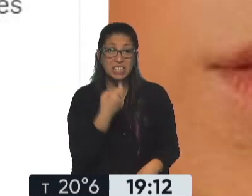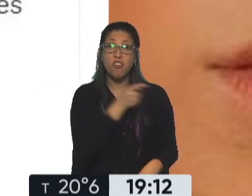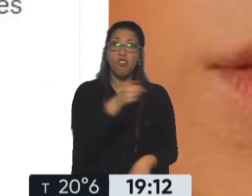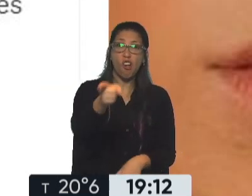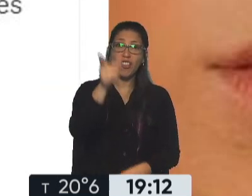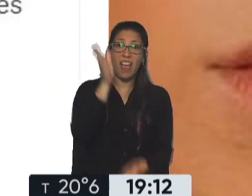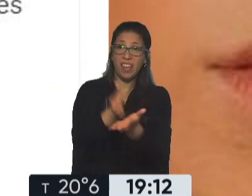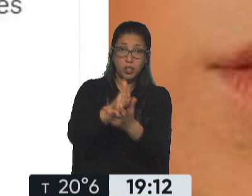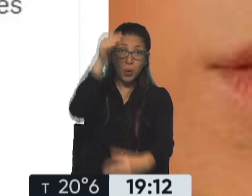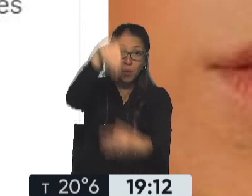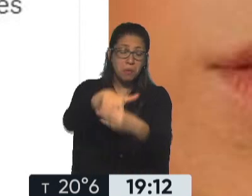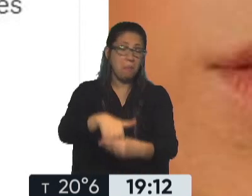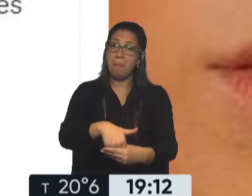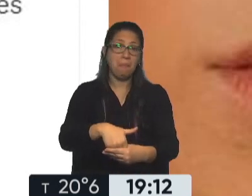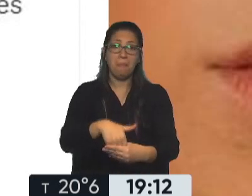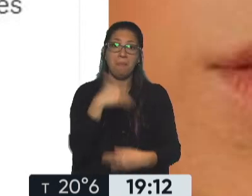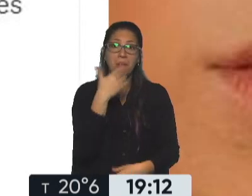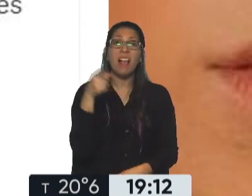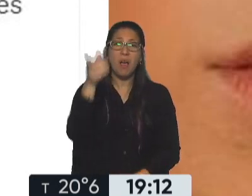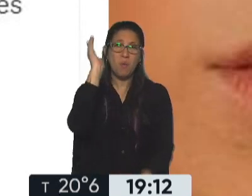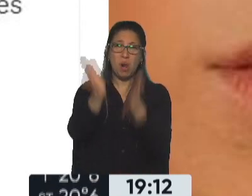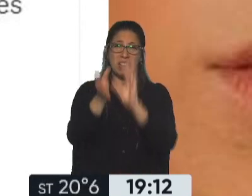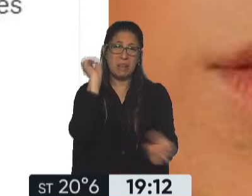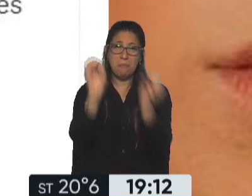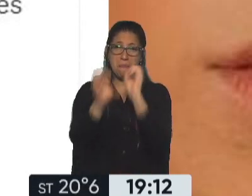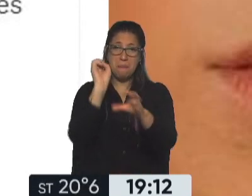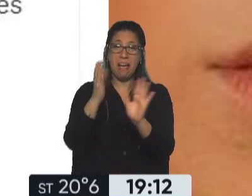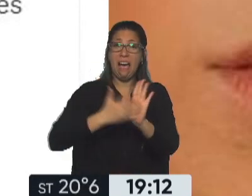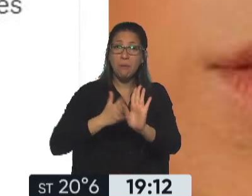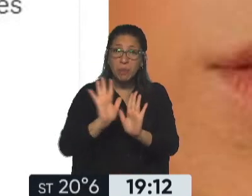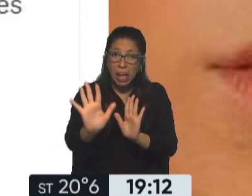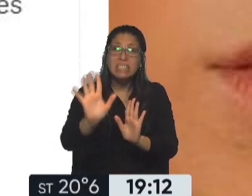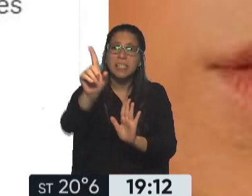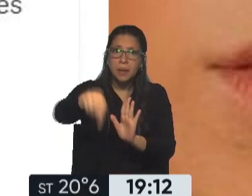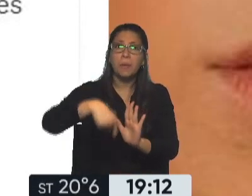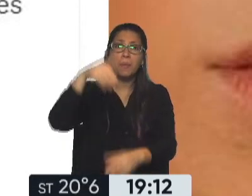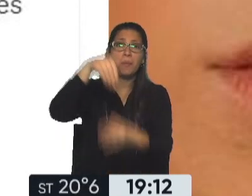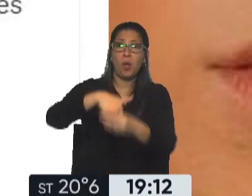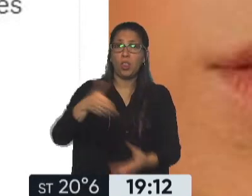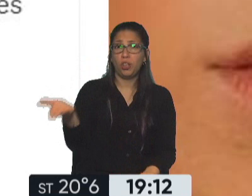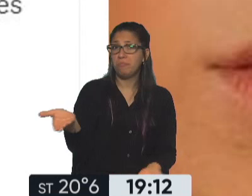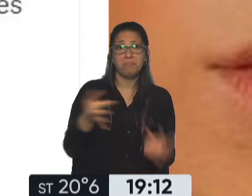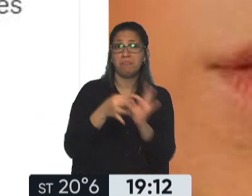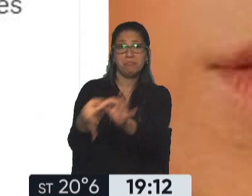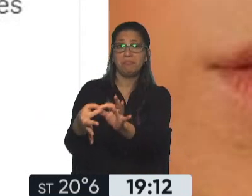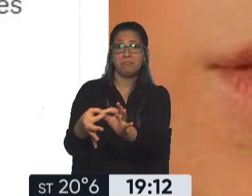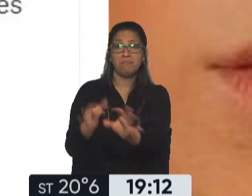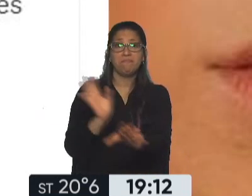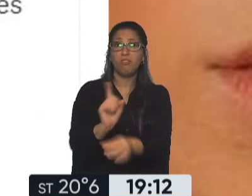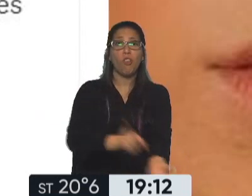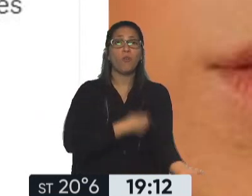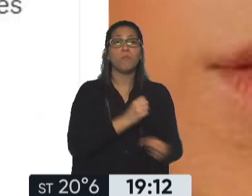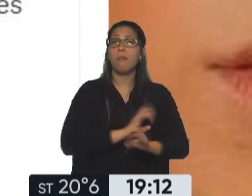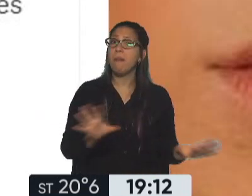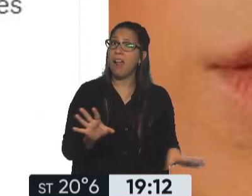antiderecho. La violencia con la que bardean y los argumentos son un reflejo de lo que votan. Justamente nos mal acostumbramos